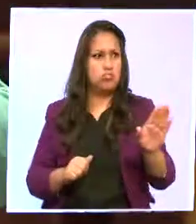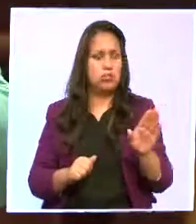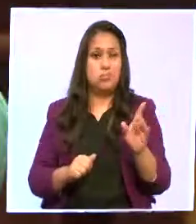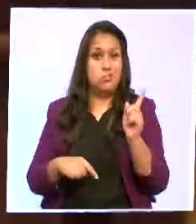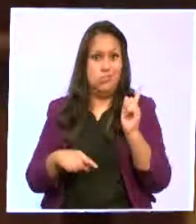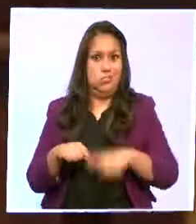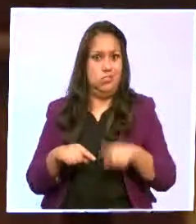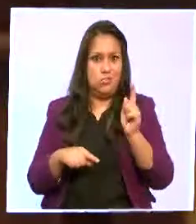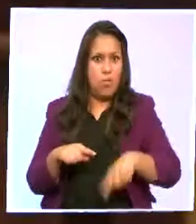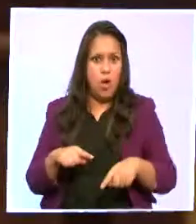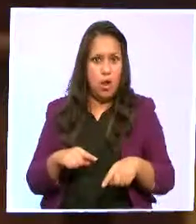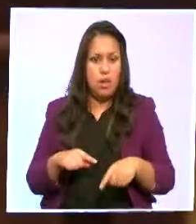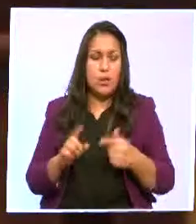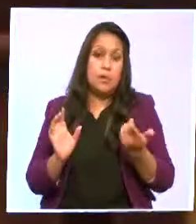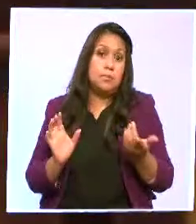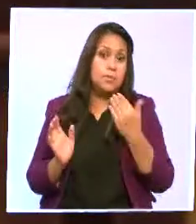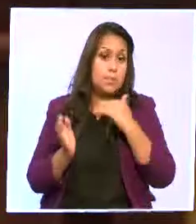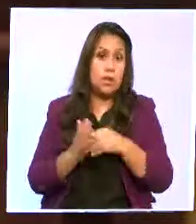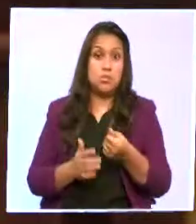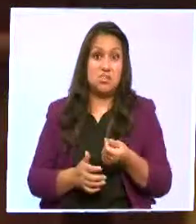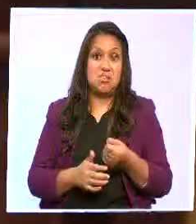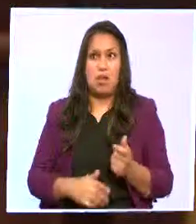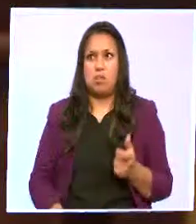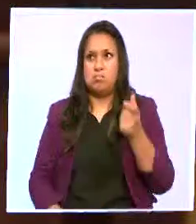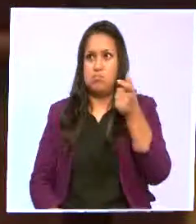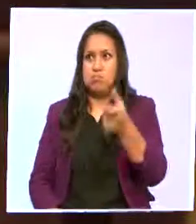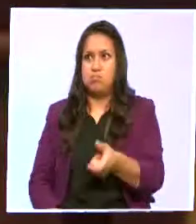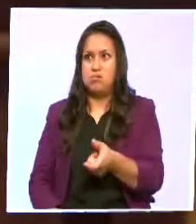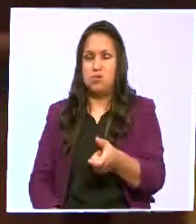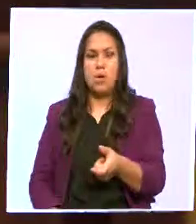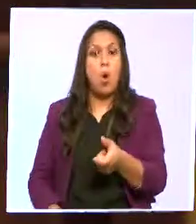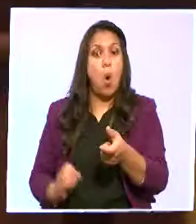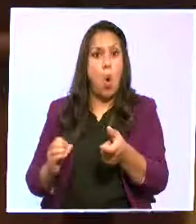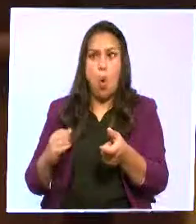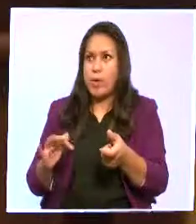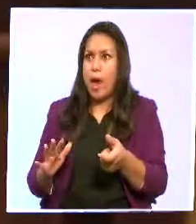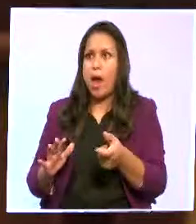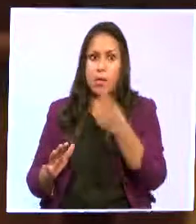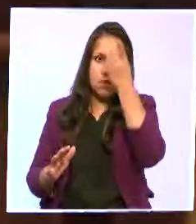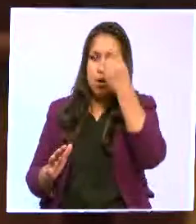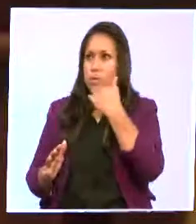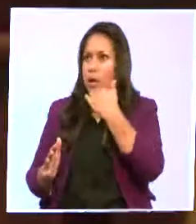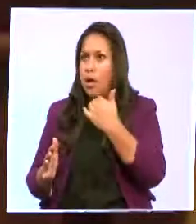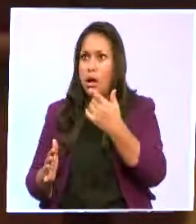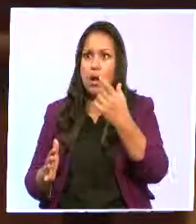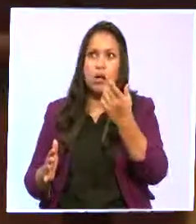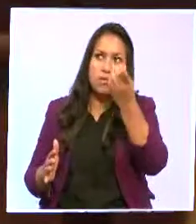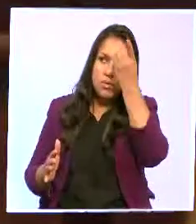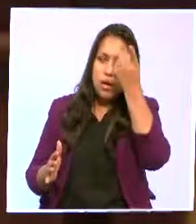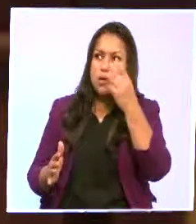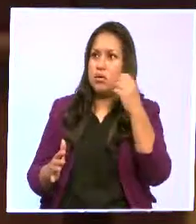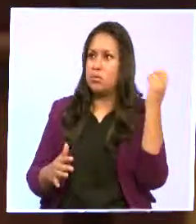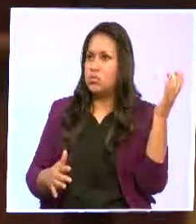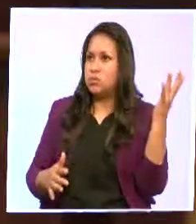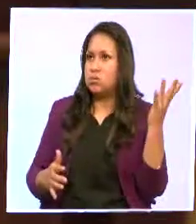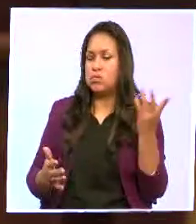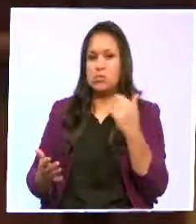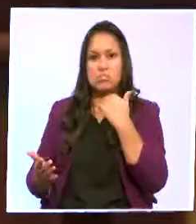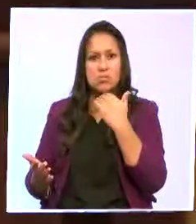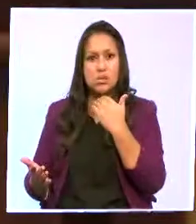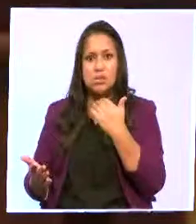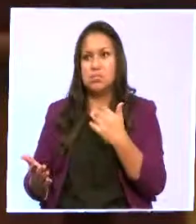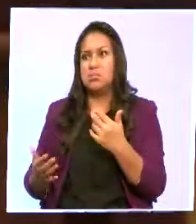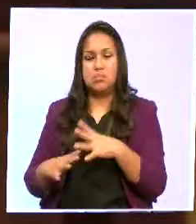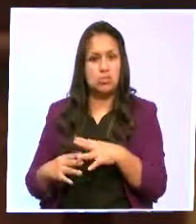entregar los activos por ejemplo para pagar o liquidar los activos para pagar a los profesores trabajadores que están pendientes de deudas o